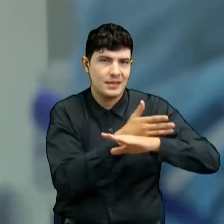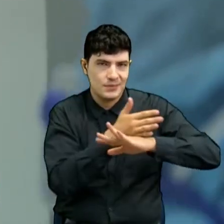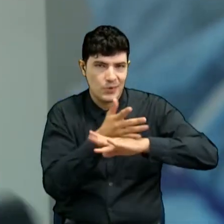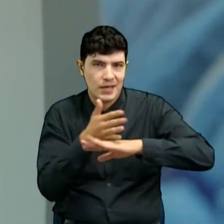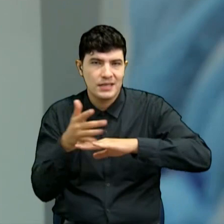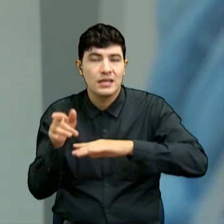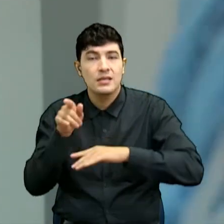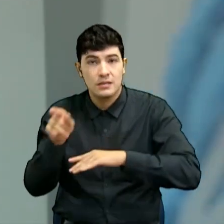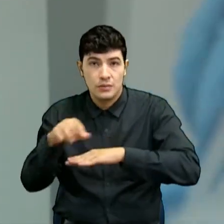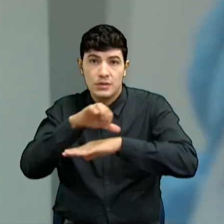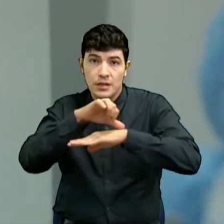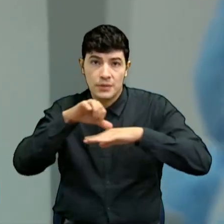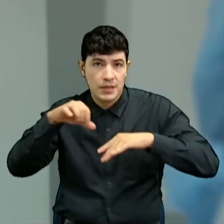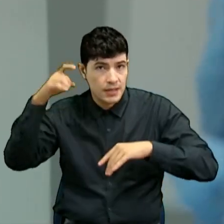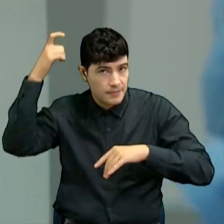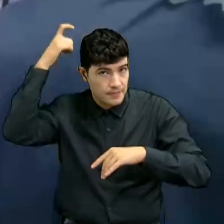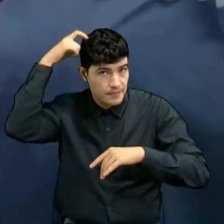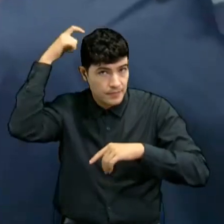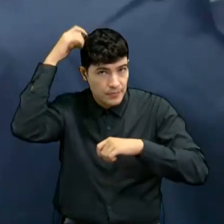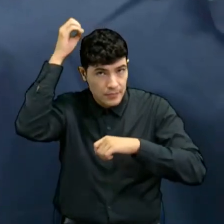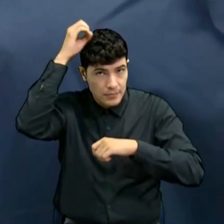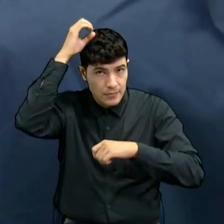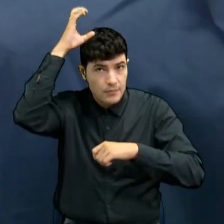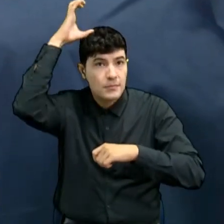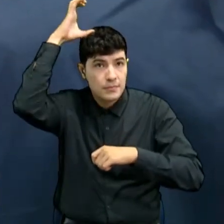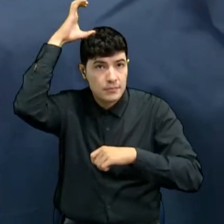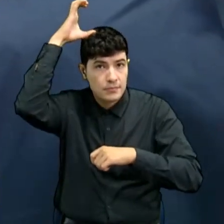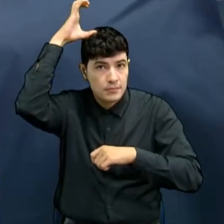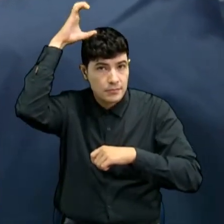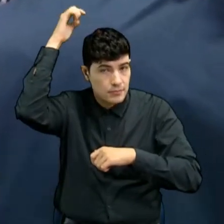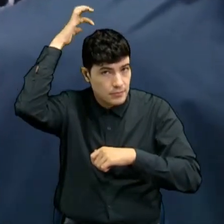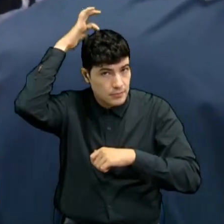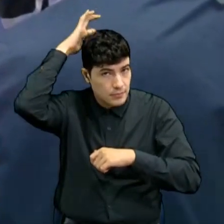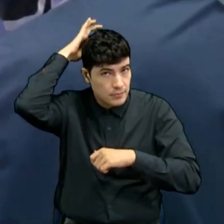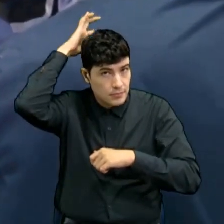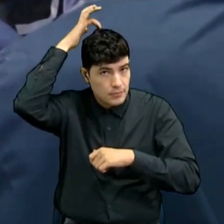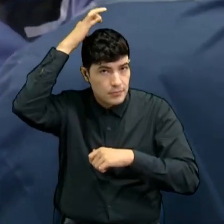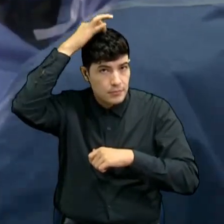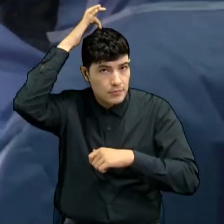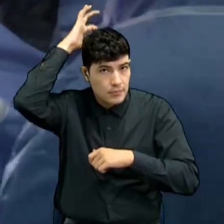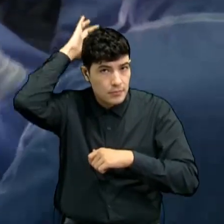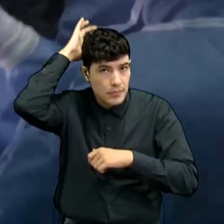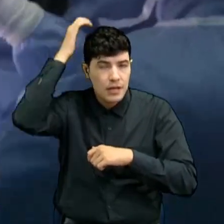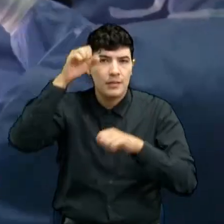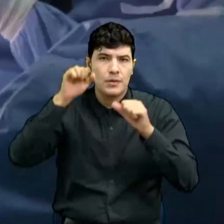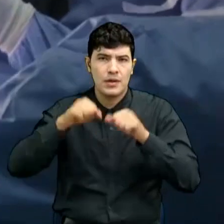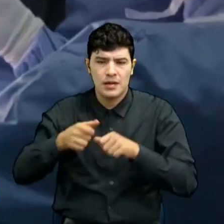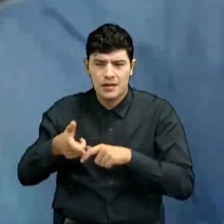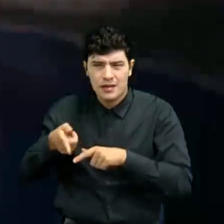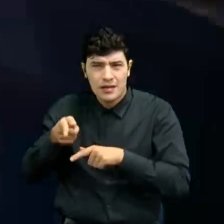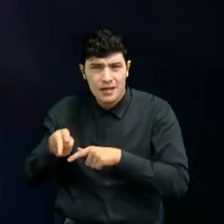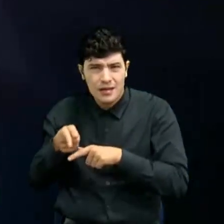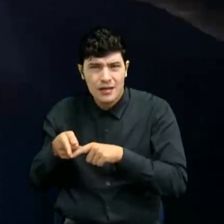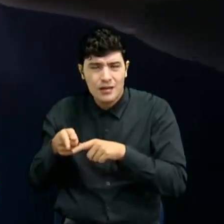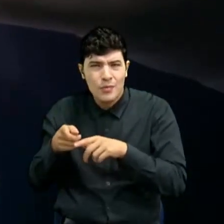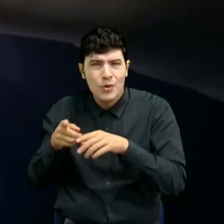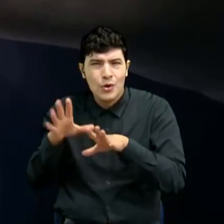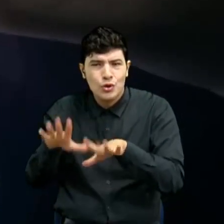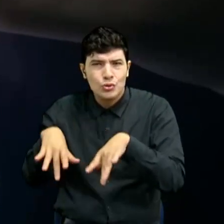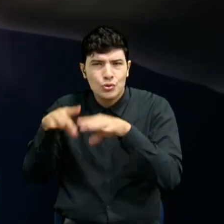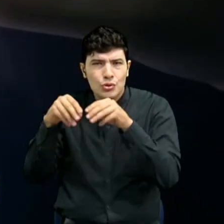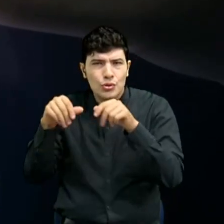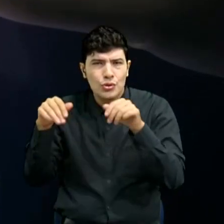en el cerebro, comunicando el cerebro con la cavidad peritoneal para drenar el exceso de líquido o el líquido que